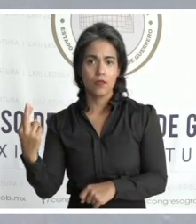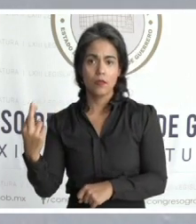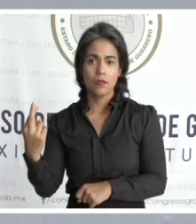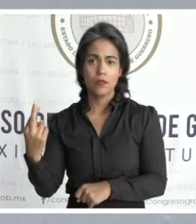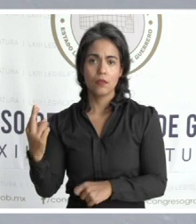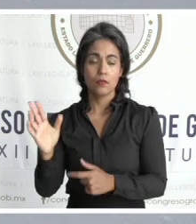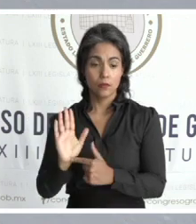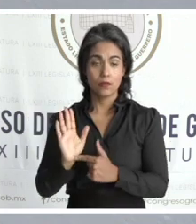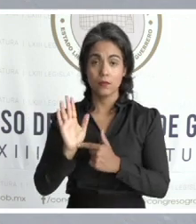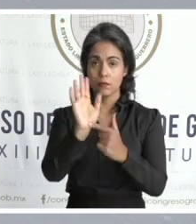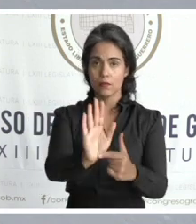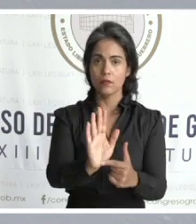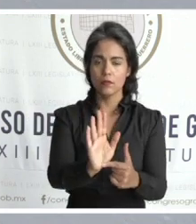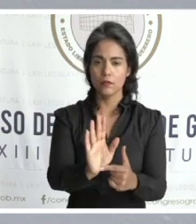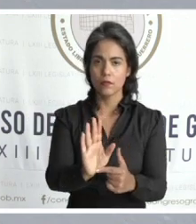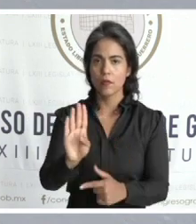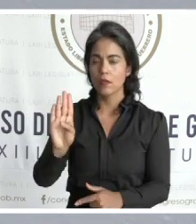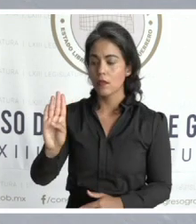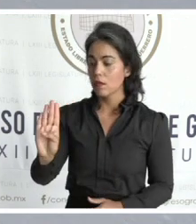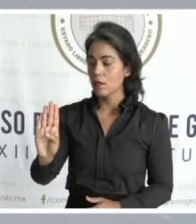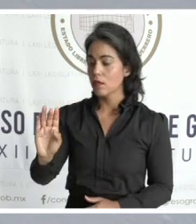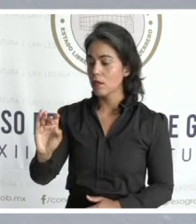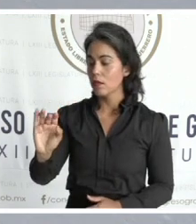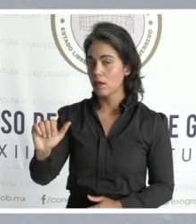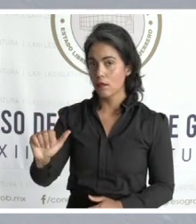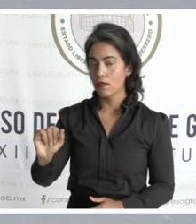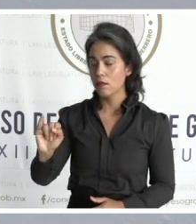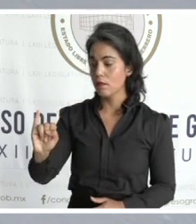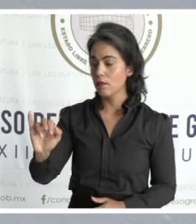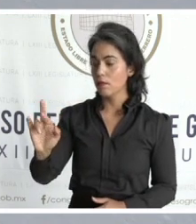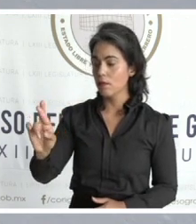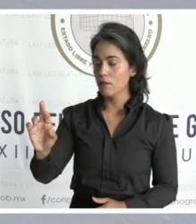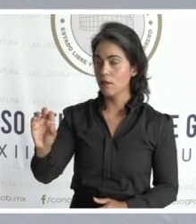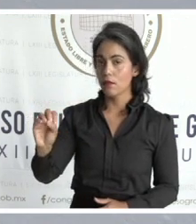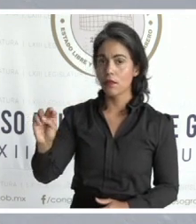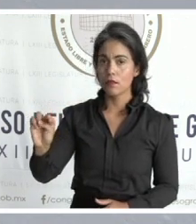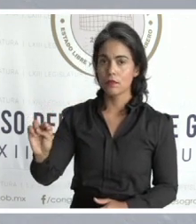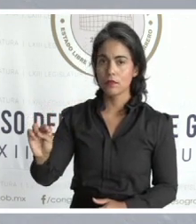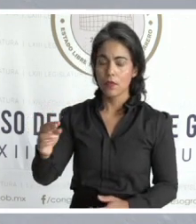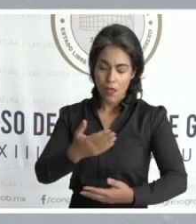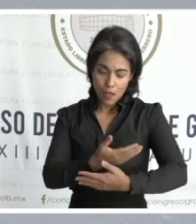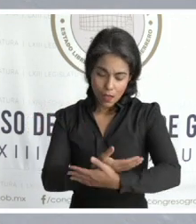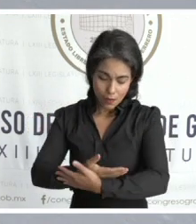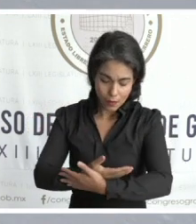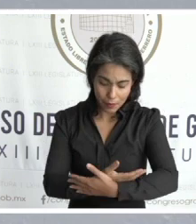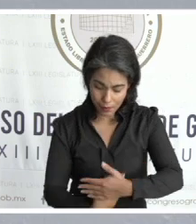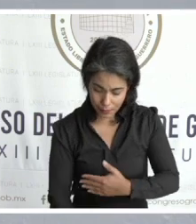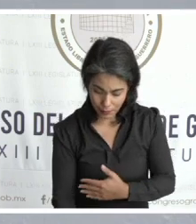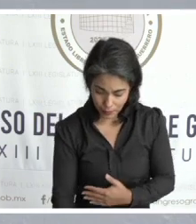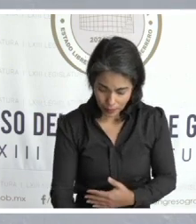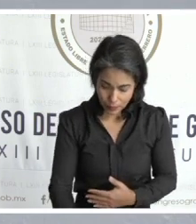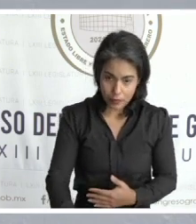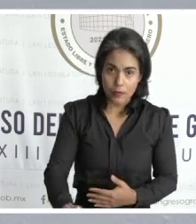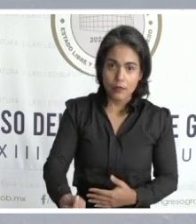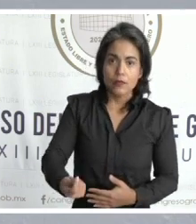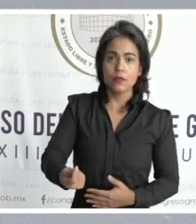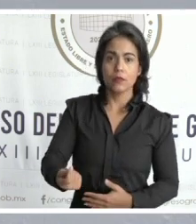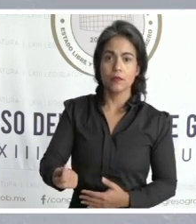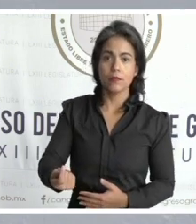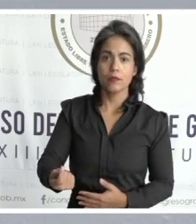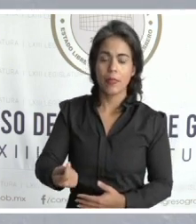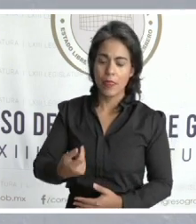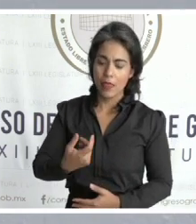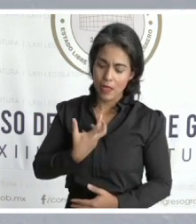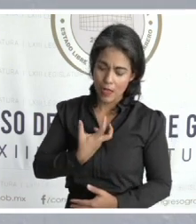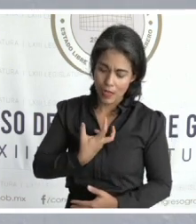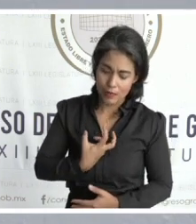que el pequeño Byron sufrió desde su tierna infancia al ser abandonado por su padre